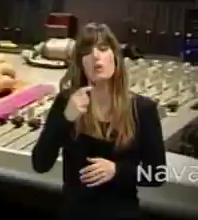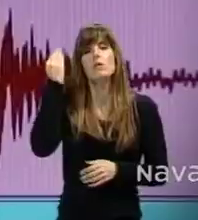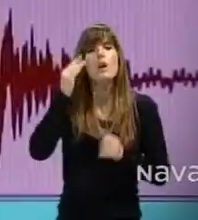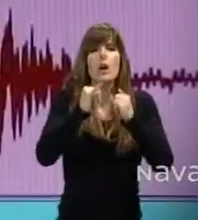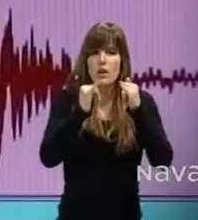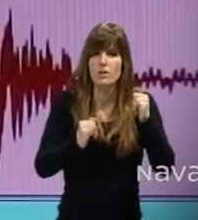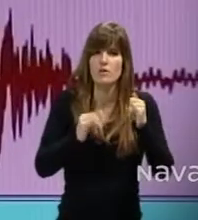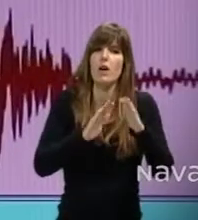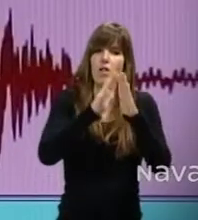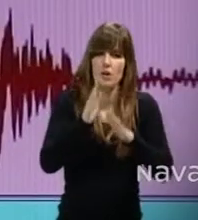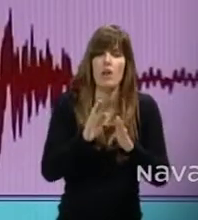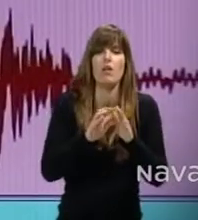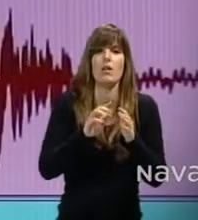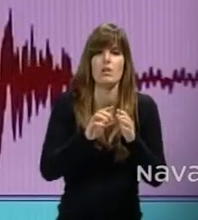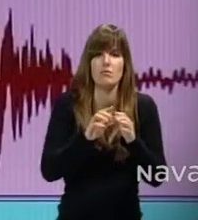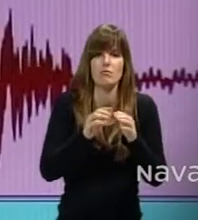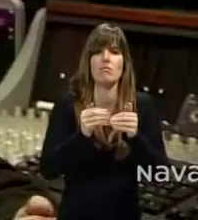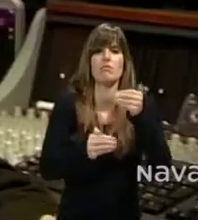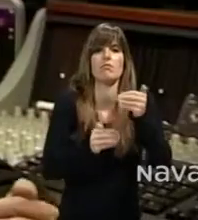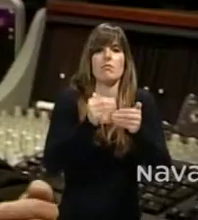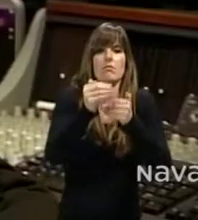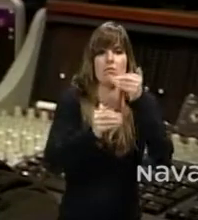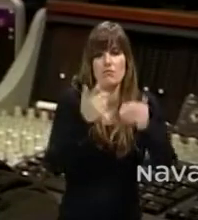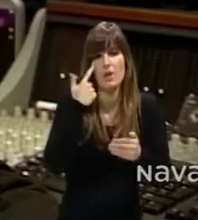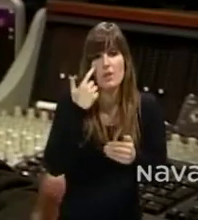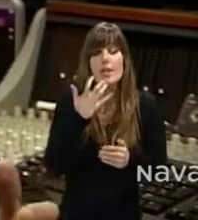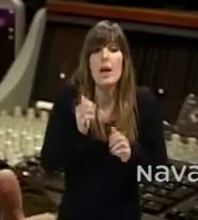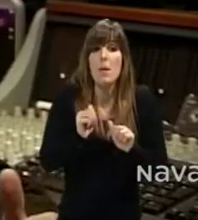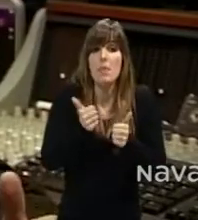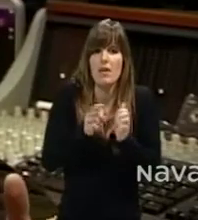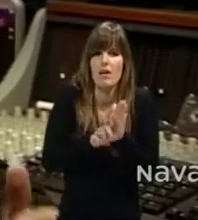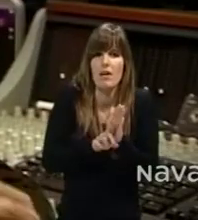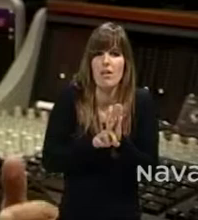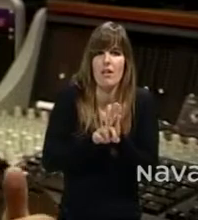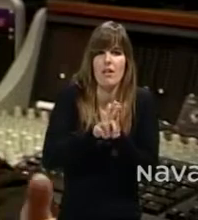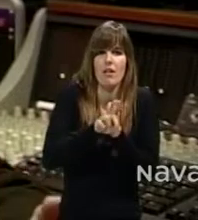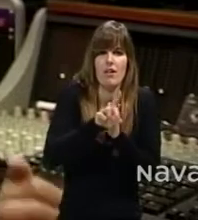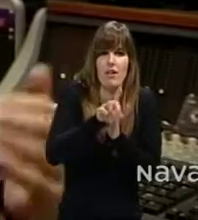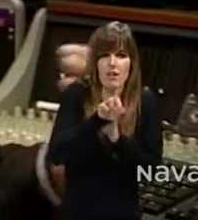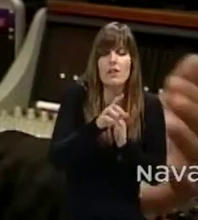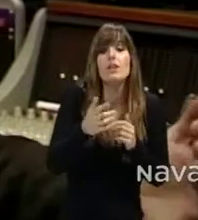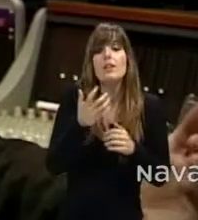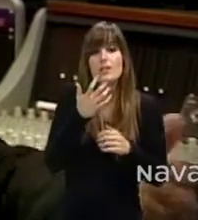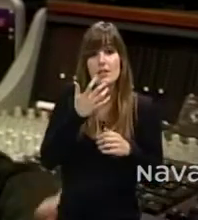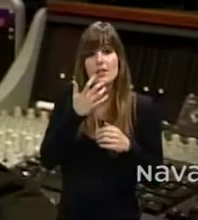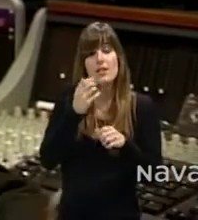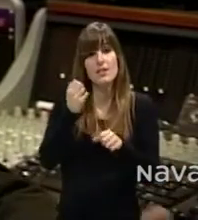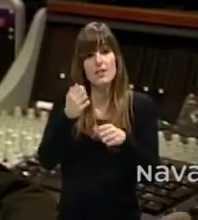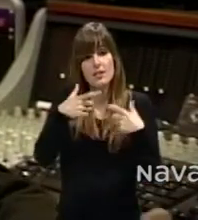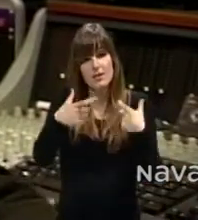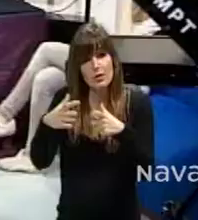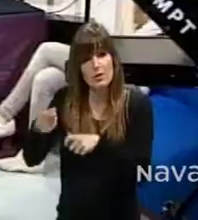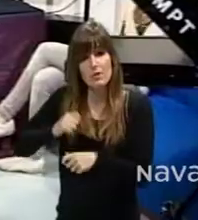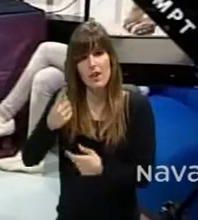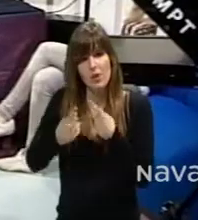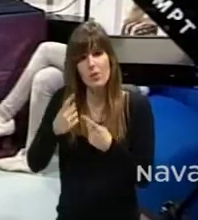vamos a tener que empezar a salir. Y evidentemente, en el momento en el que se empiece a salir, los campos que estén más en la punta van a salir